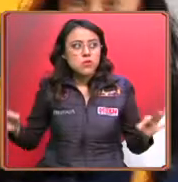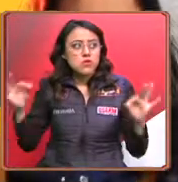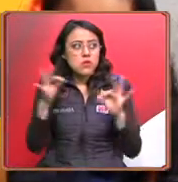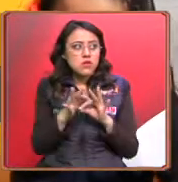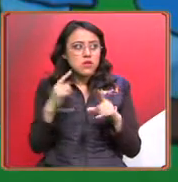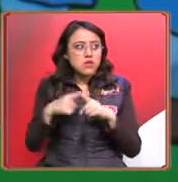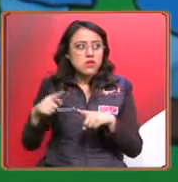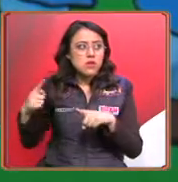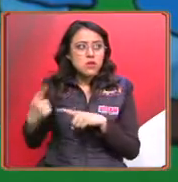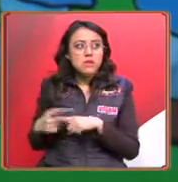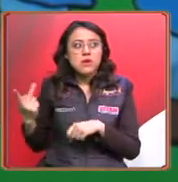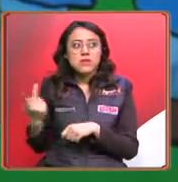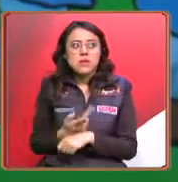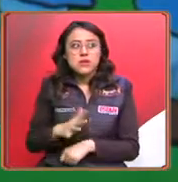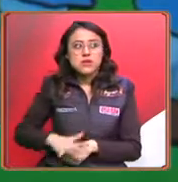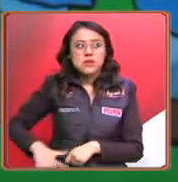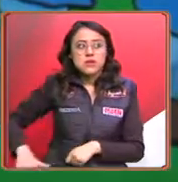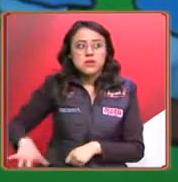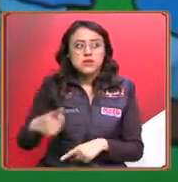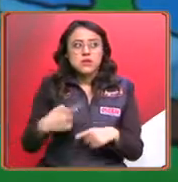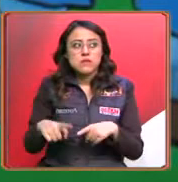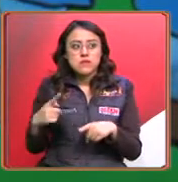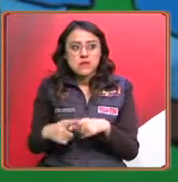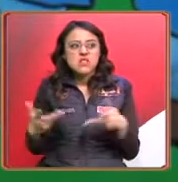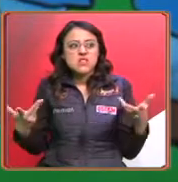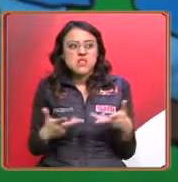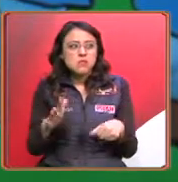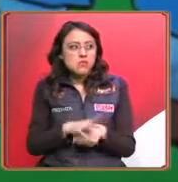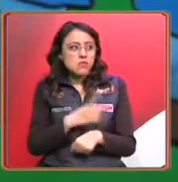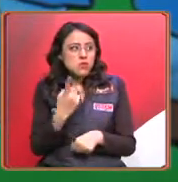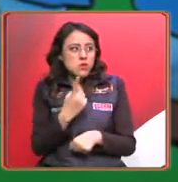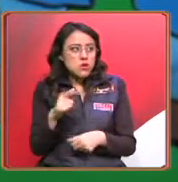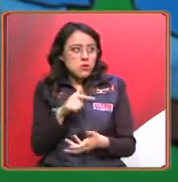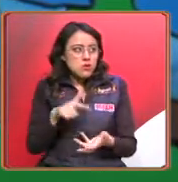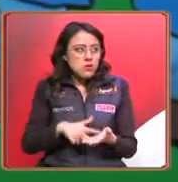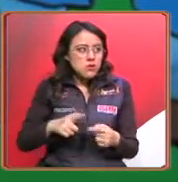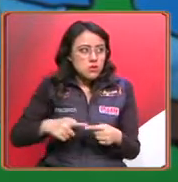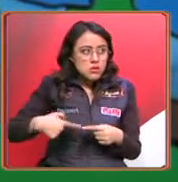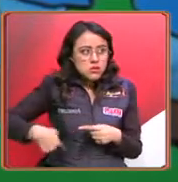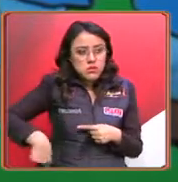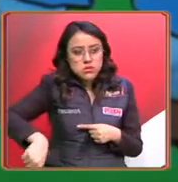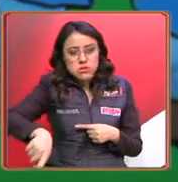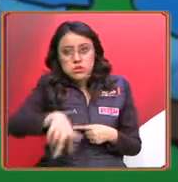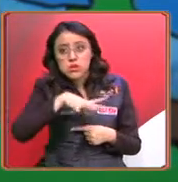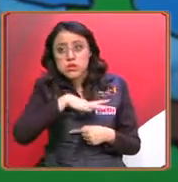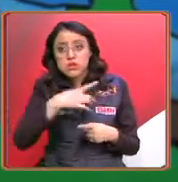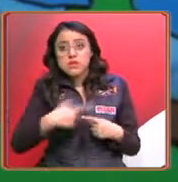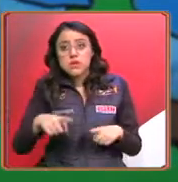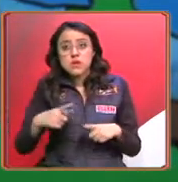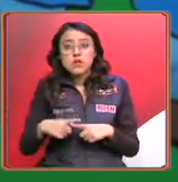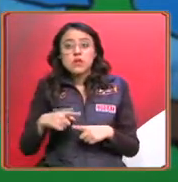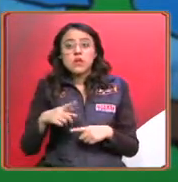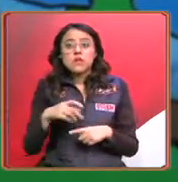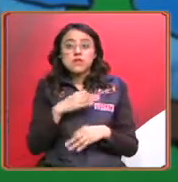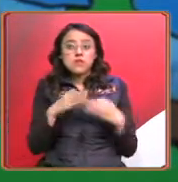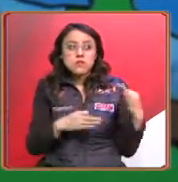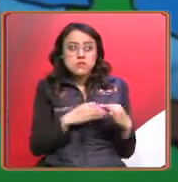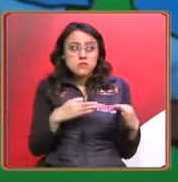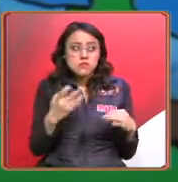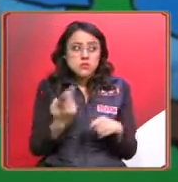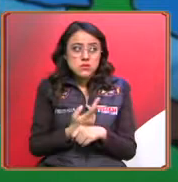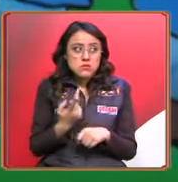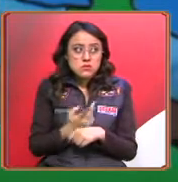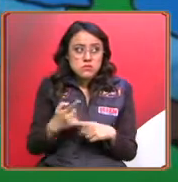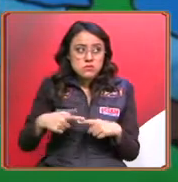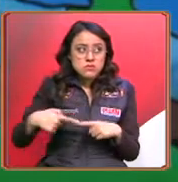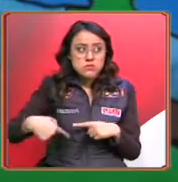México. Nace ya desde 3 años atrás, cuando empezamos los primeros proyectos, para regresar un grano de lo que efectivamente la comunidad